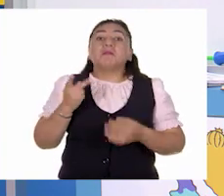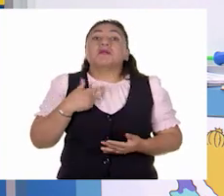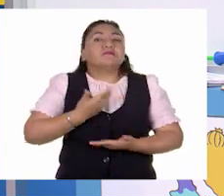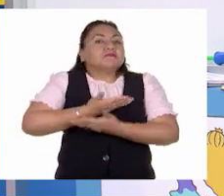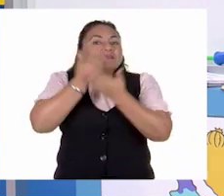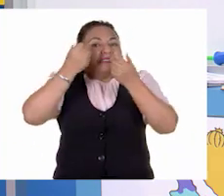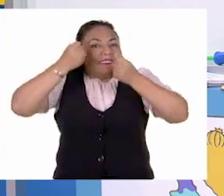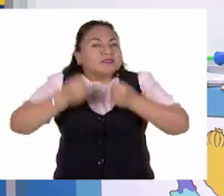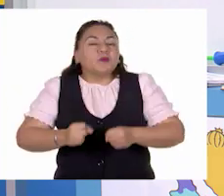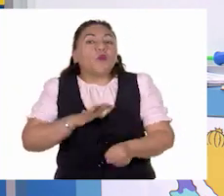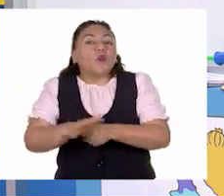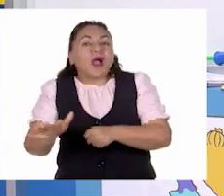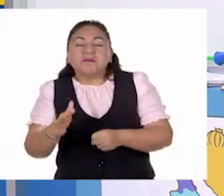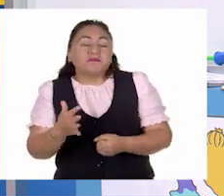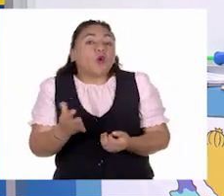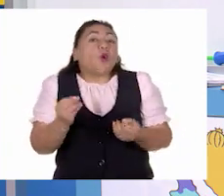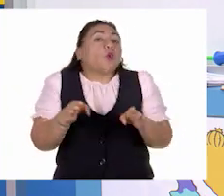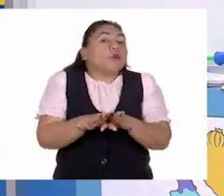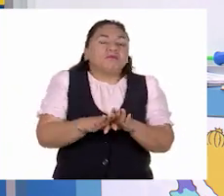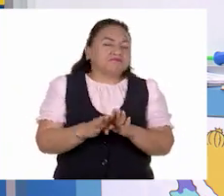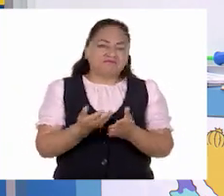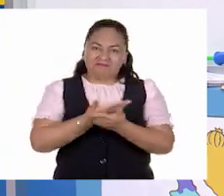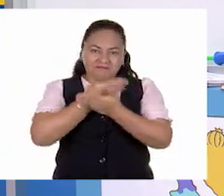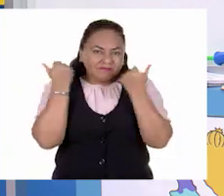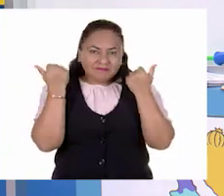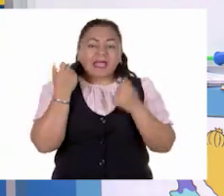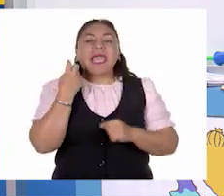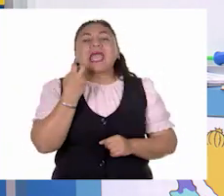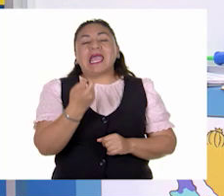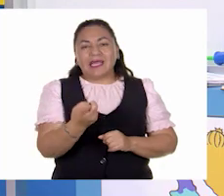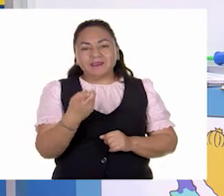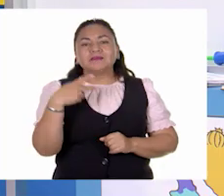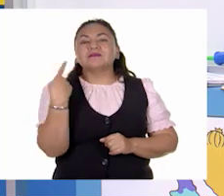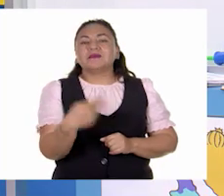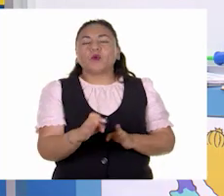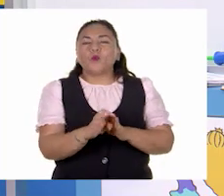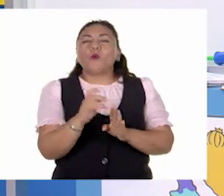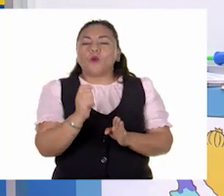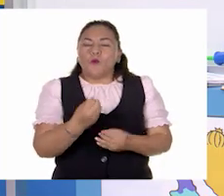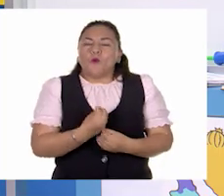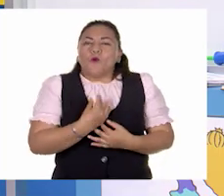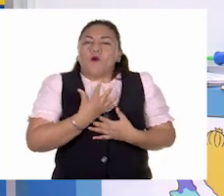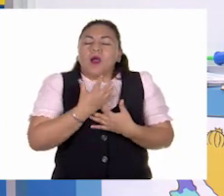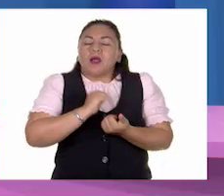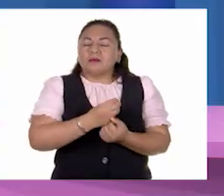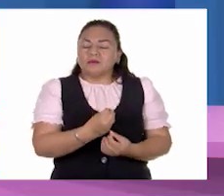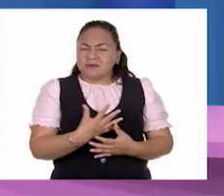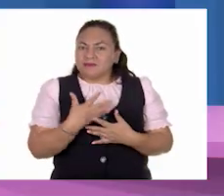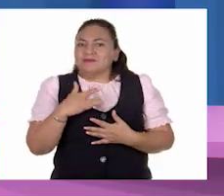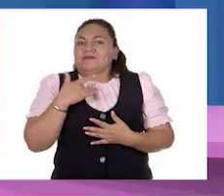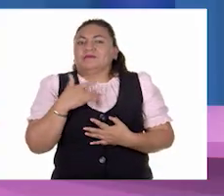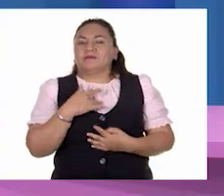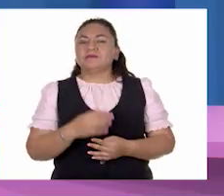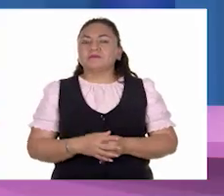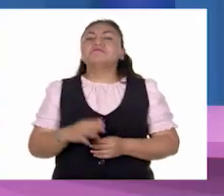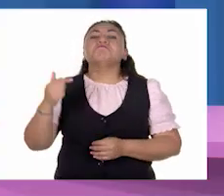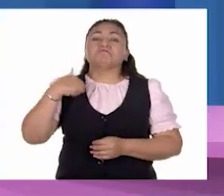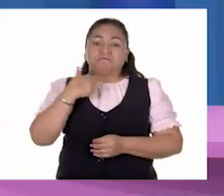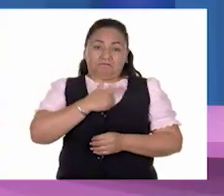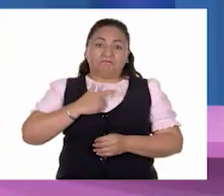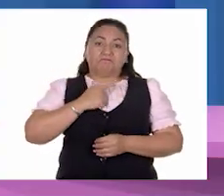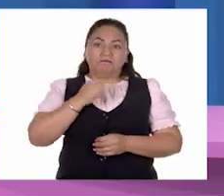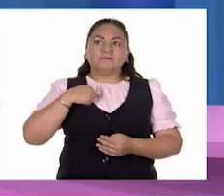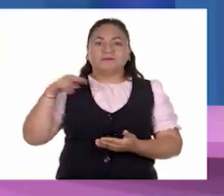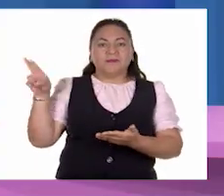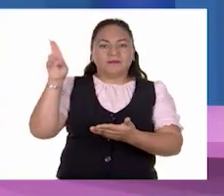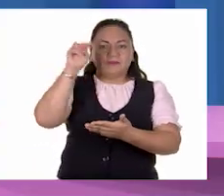sabemos exactamente qué o cómo. Ese es precisamente parte de la magia de un poema. Bueno, a mí me gusta pintar a la